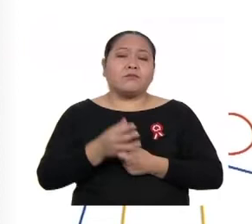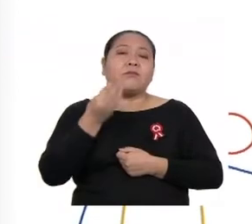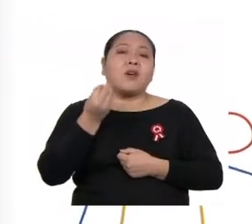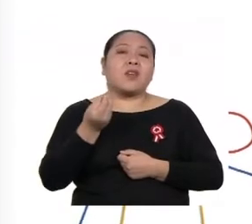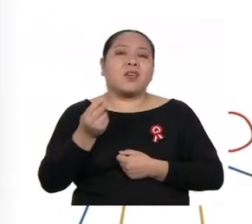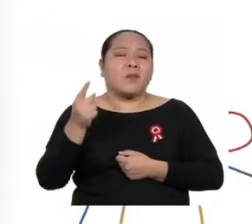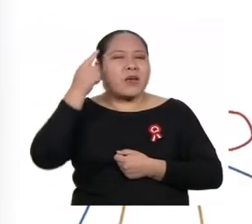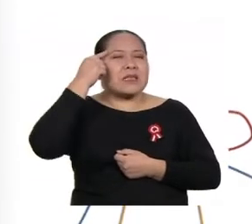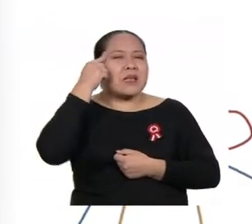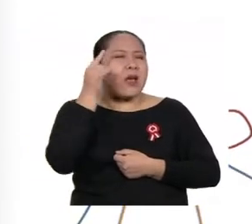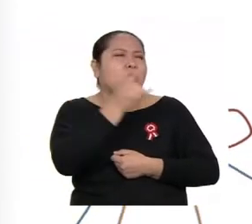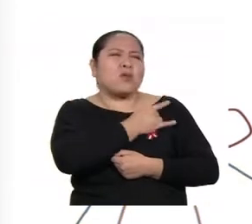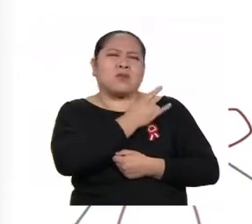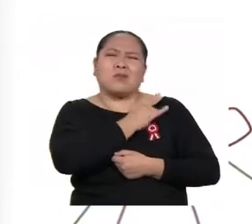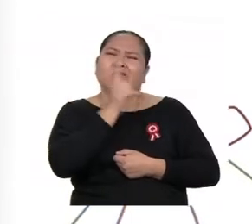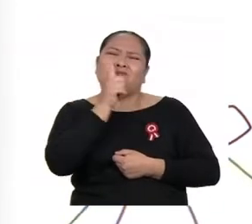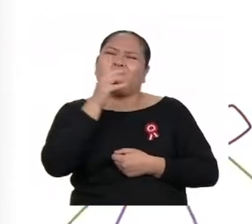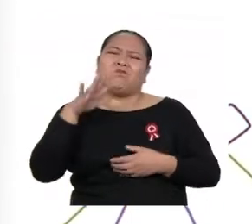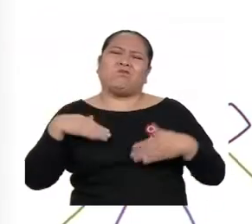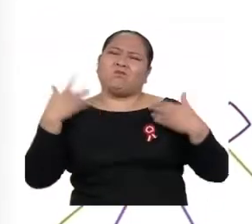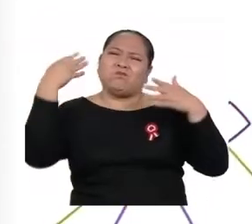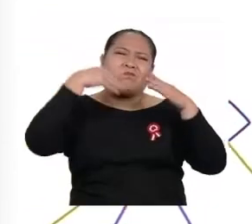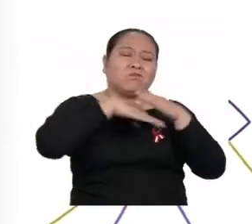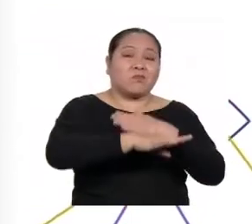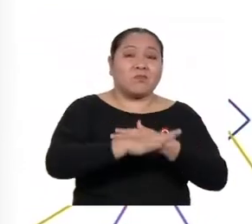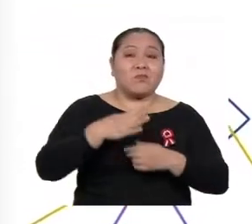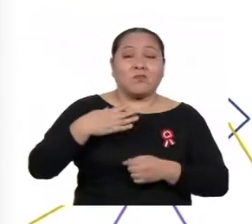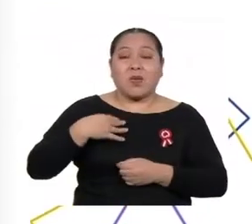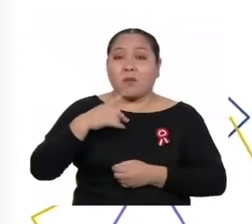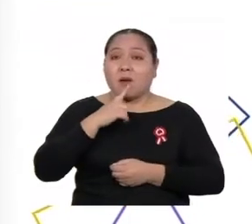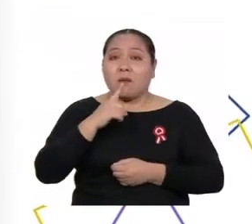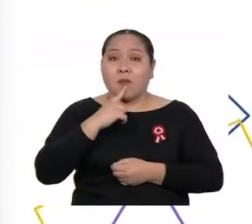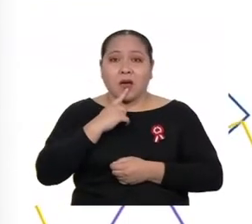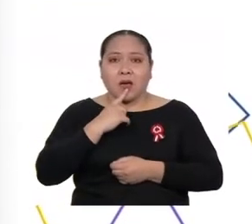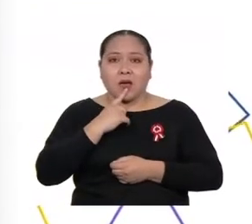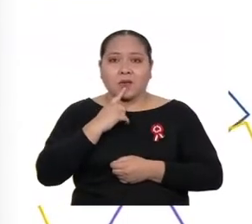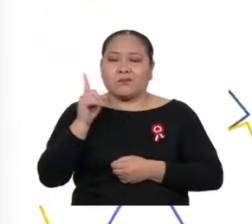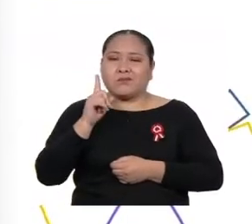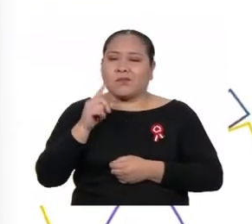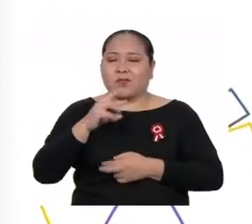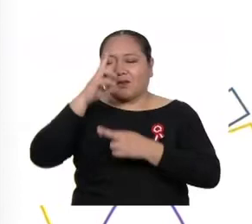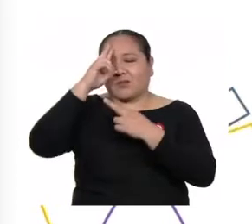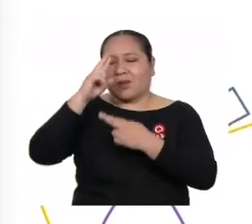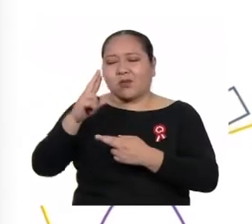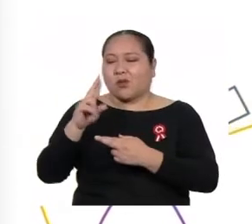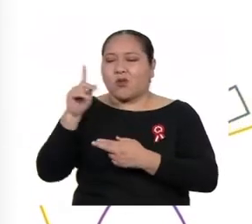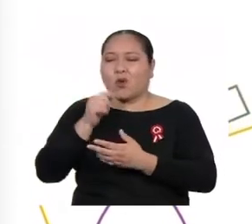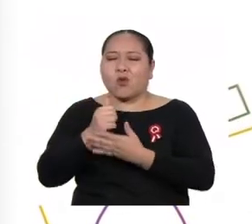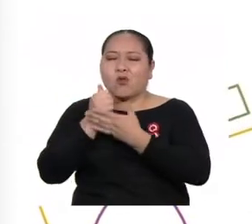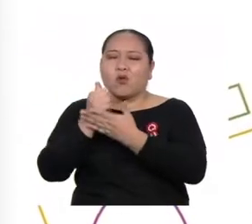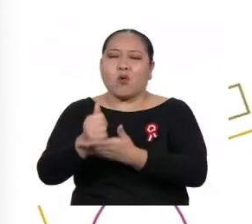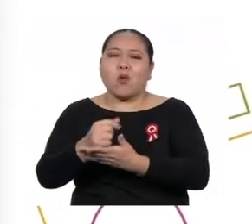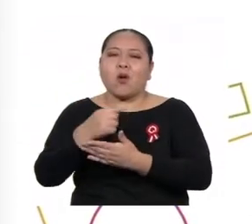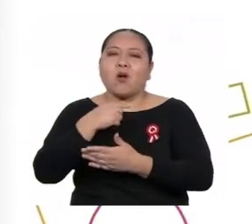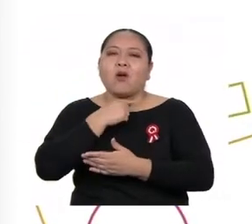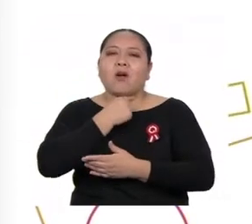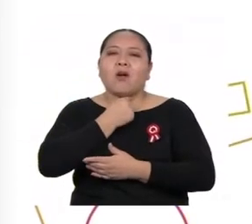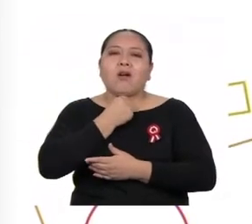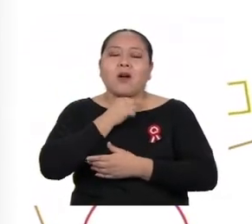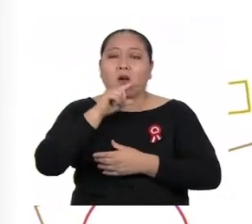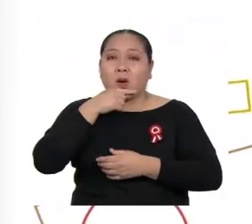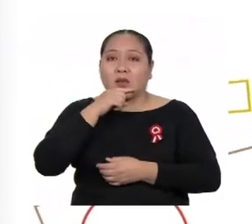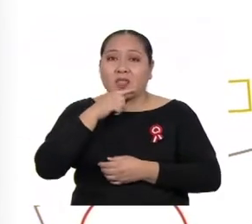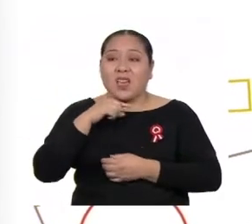la creían inaccesible. Mi padre defraudó a mi abuelita y se casó con mi madre contra